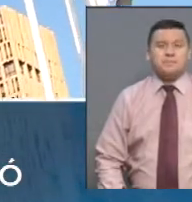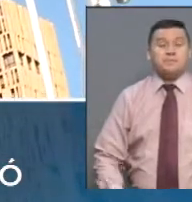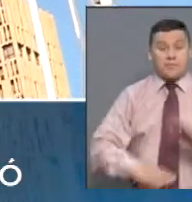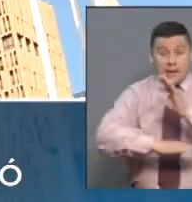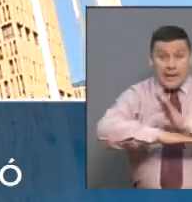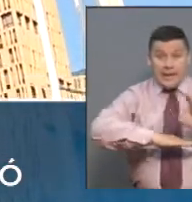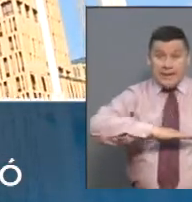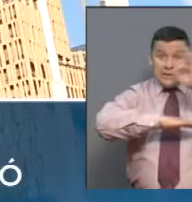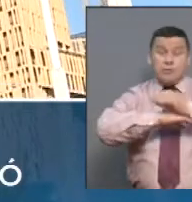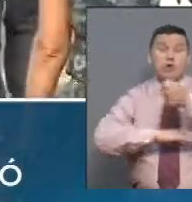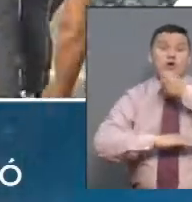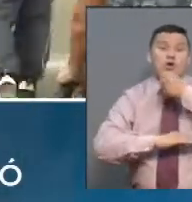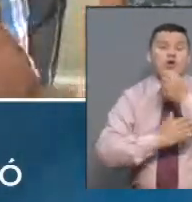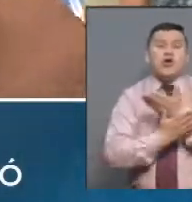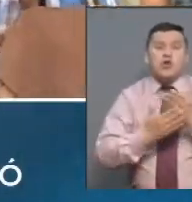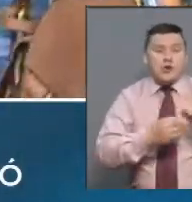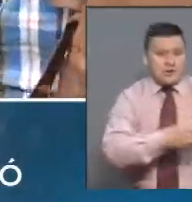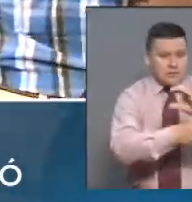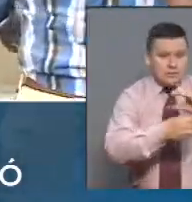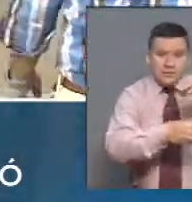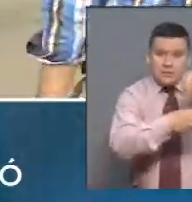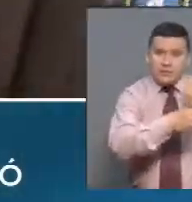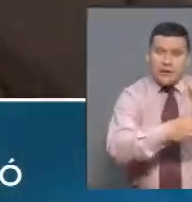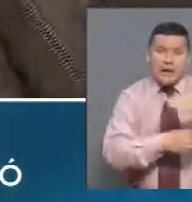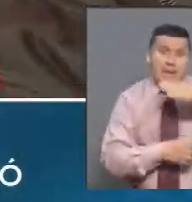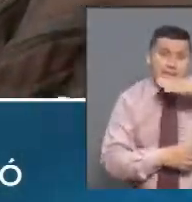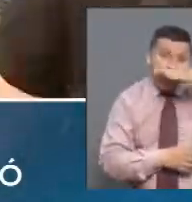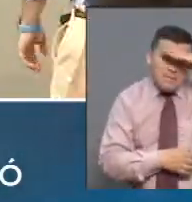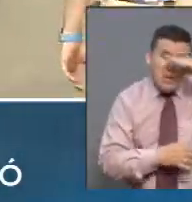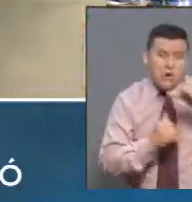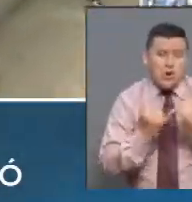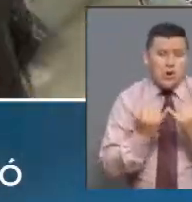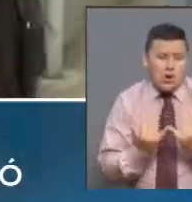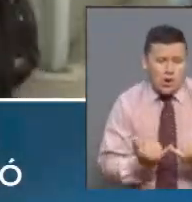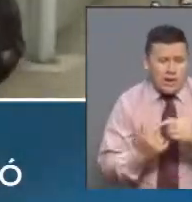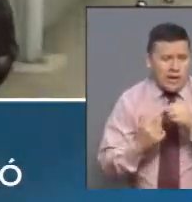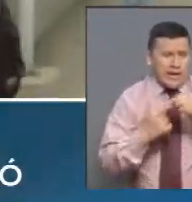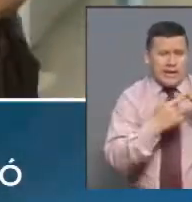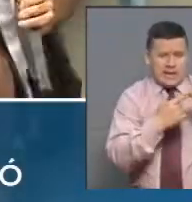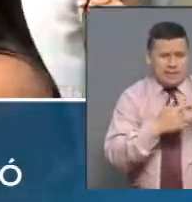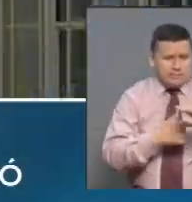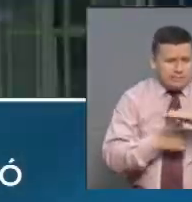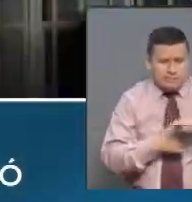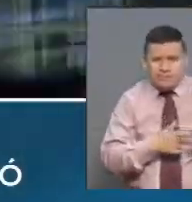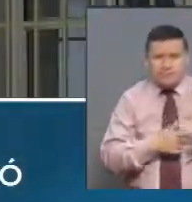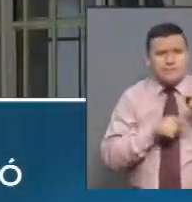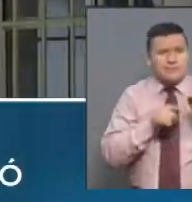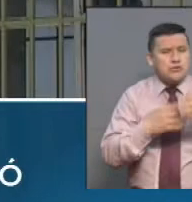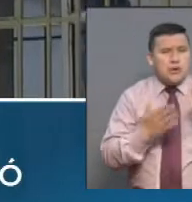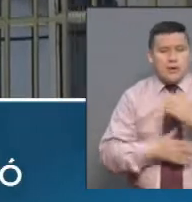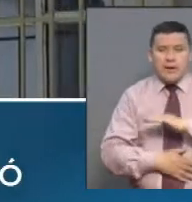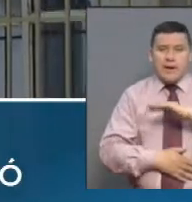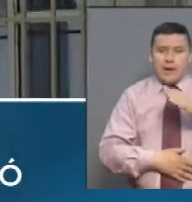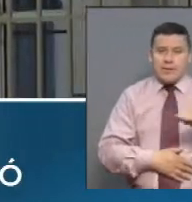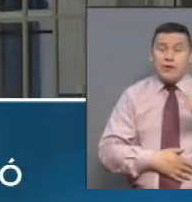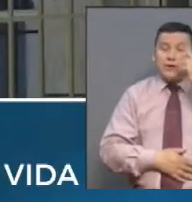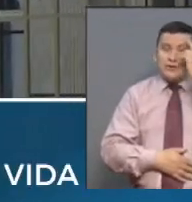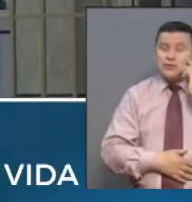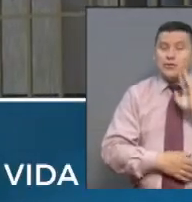ESAP Noticias llegó a la ciudad de Medellín. Hoy, nuestro especial desde la territorial Antioquia